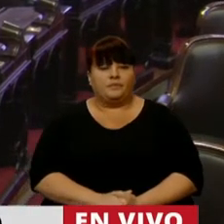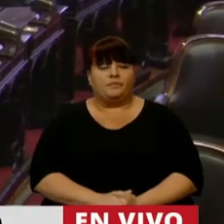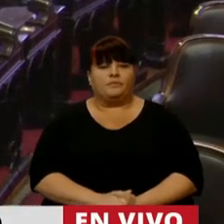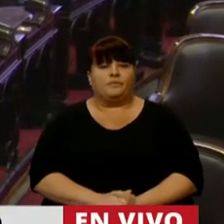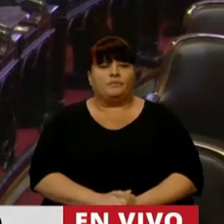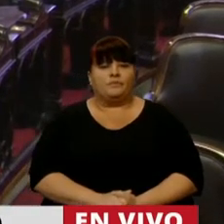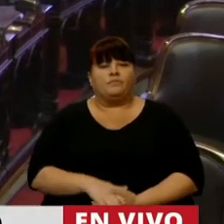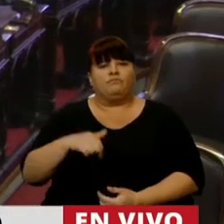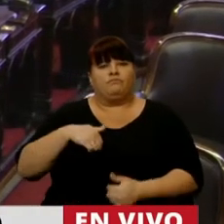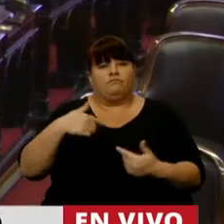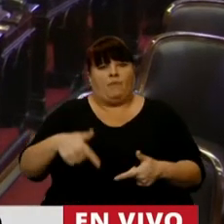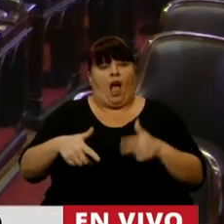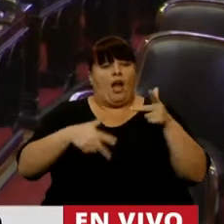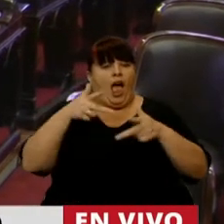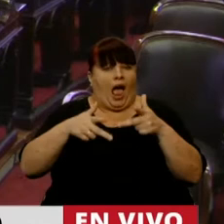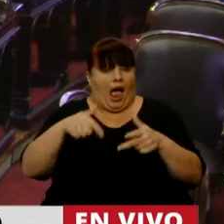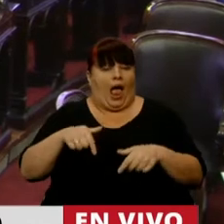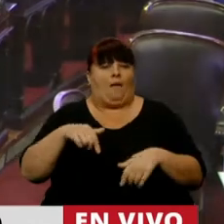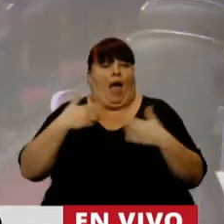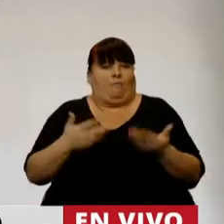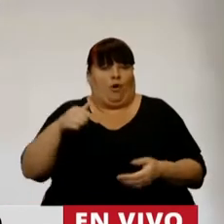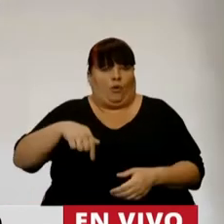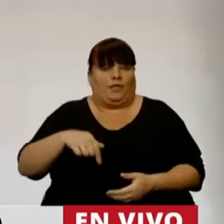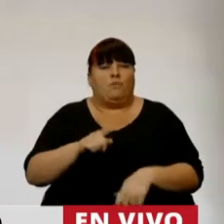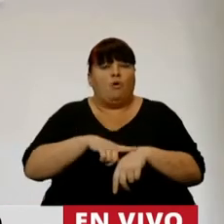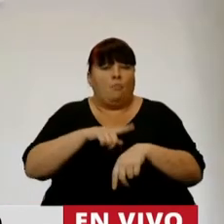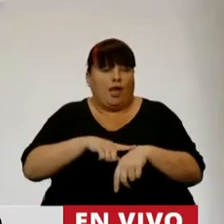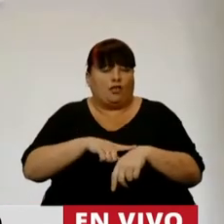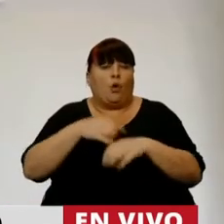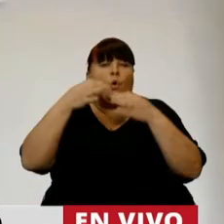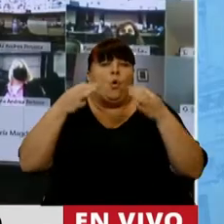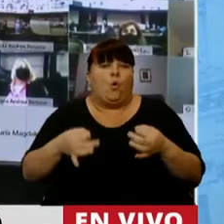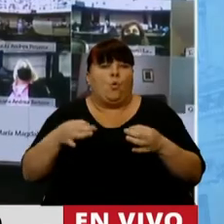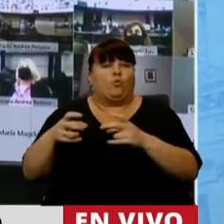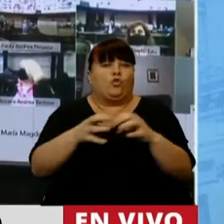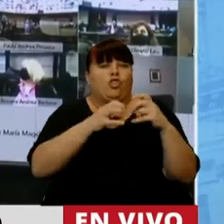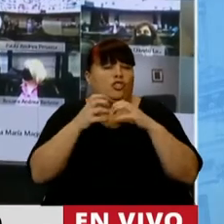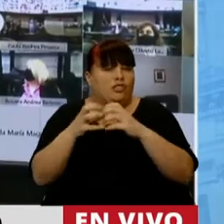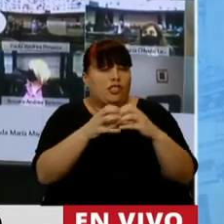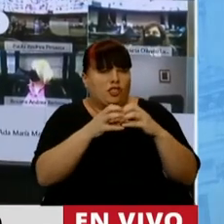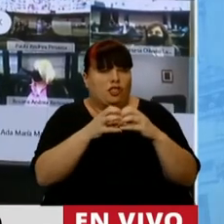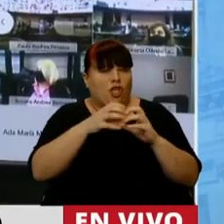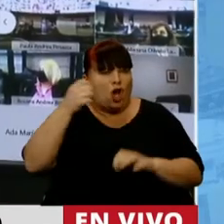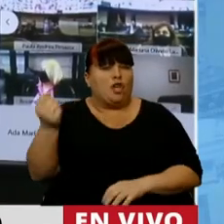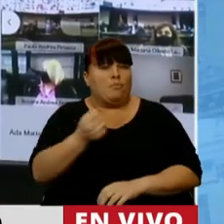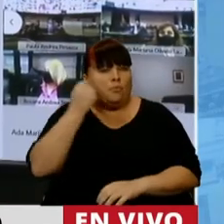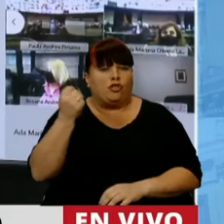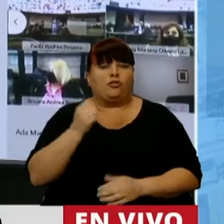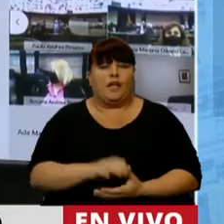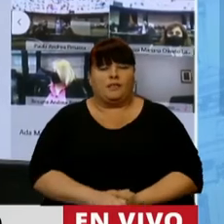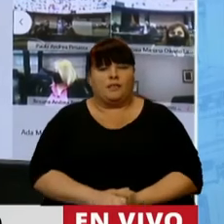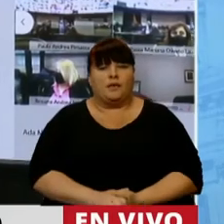Voy a hacer uso de la palabra en esta oportunidad en el marco de esta sesión tan